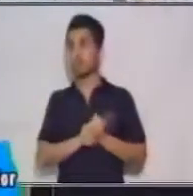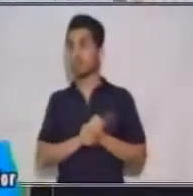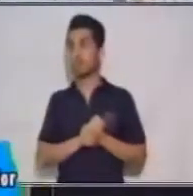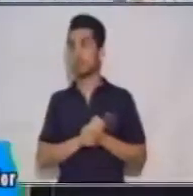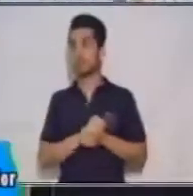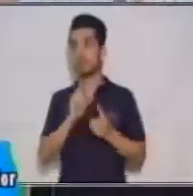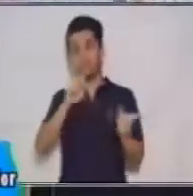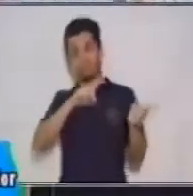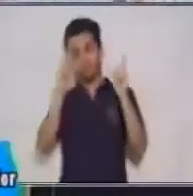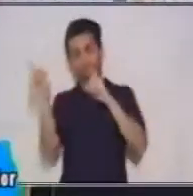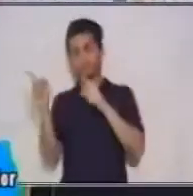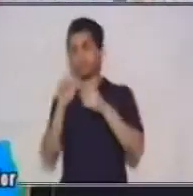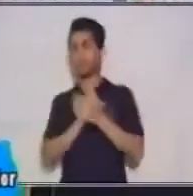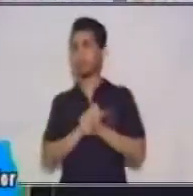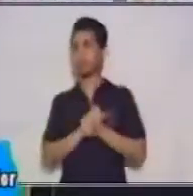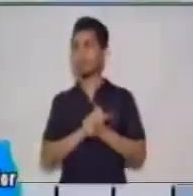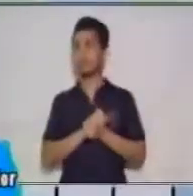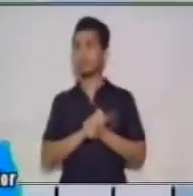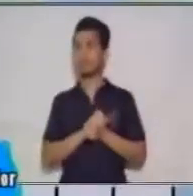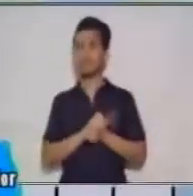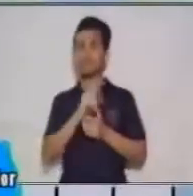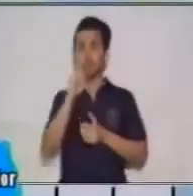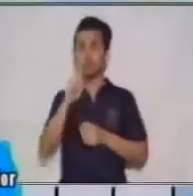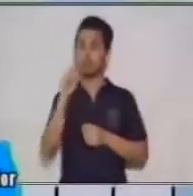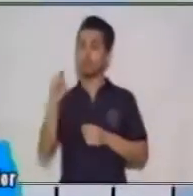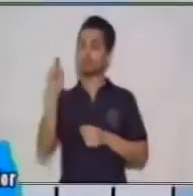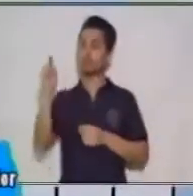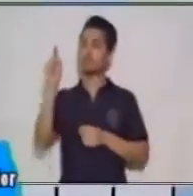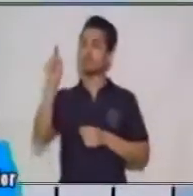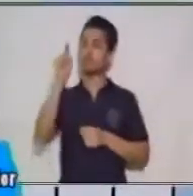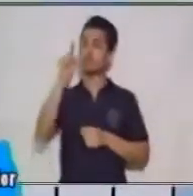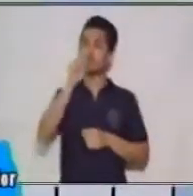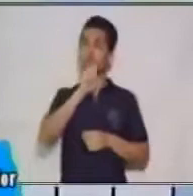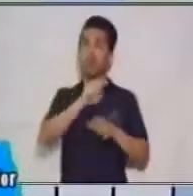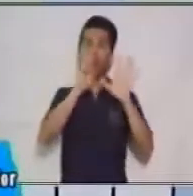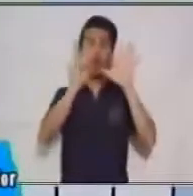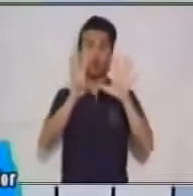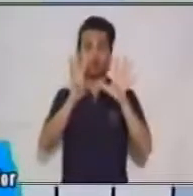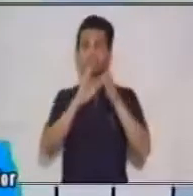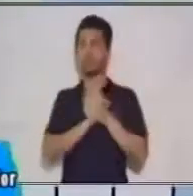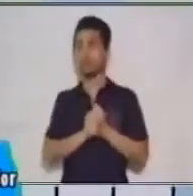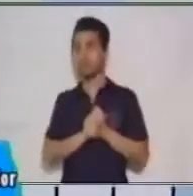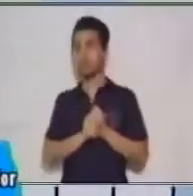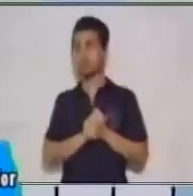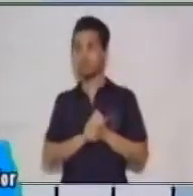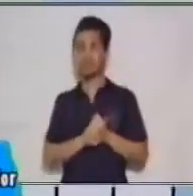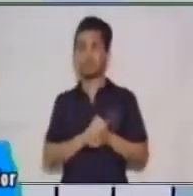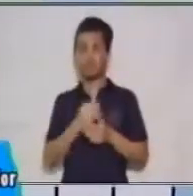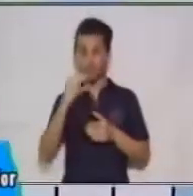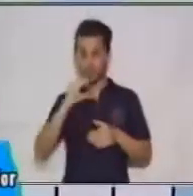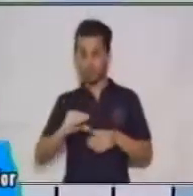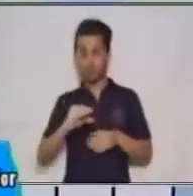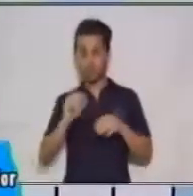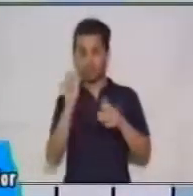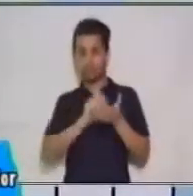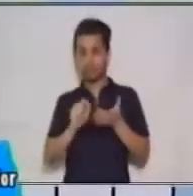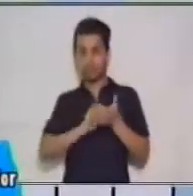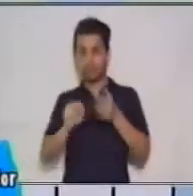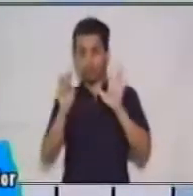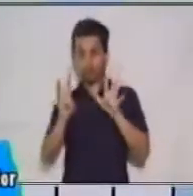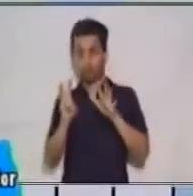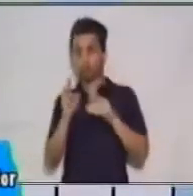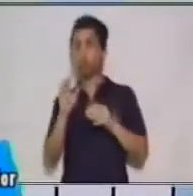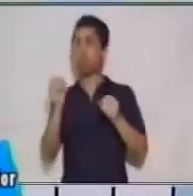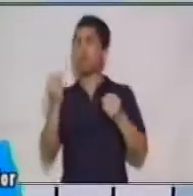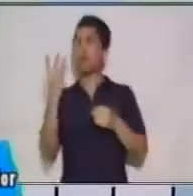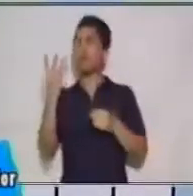Vamos con la siguiente. 1, 2, 3, 4, 5, 6, 7, 8. ¿Cuántas partes se han pintado?